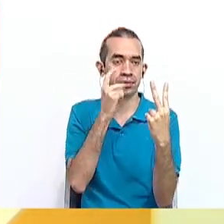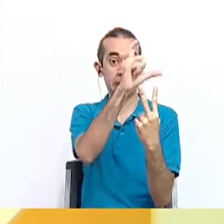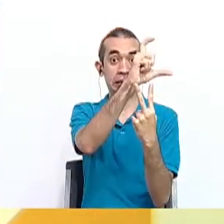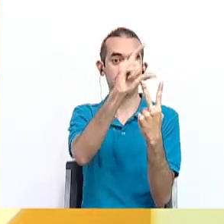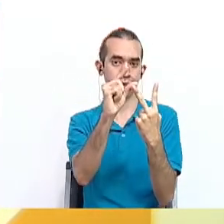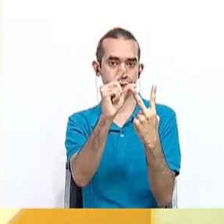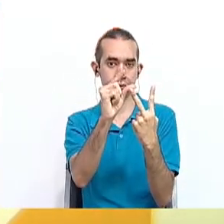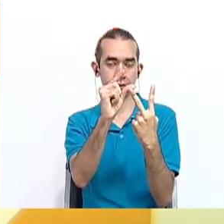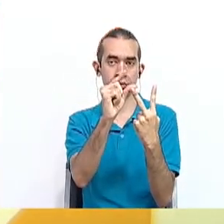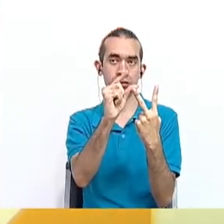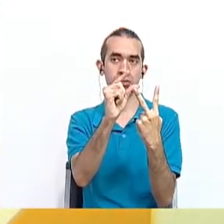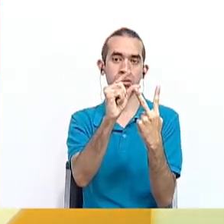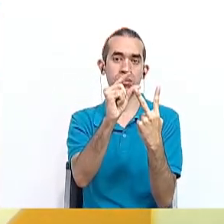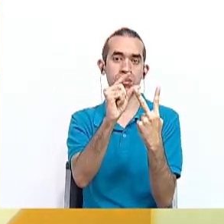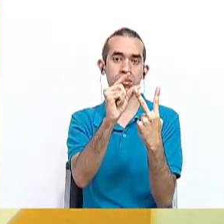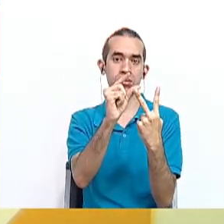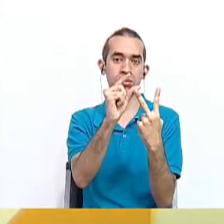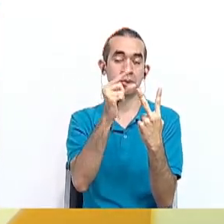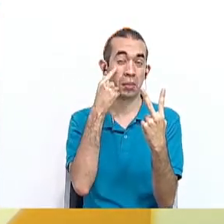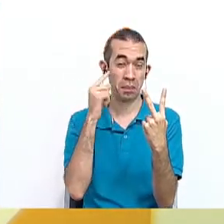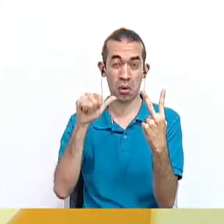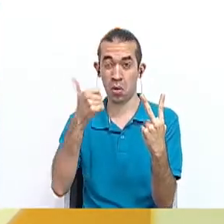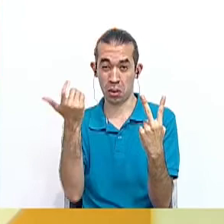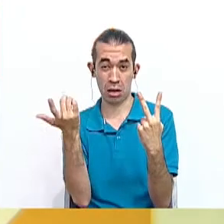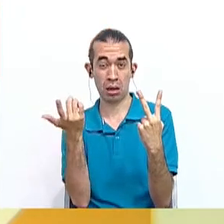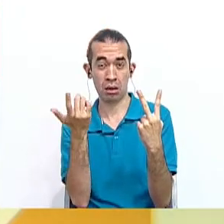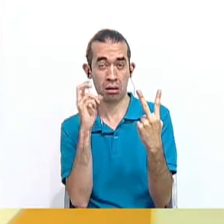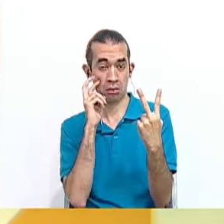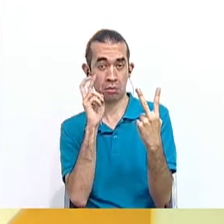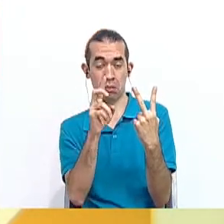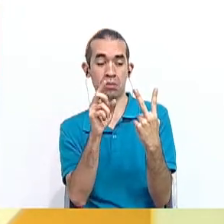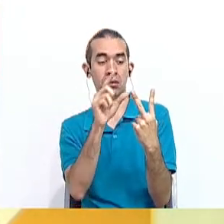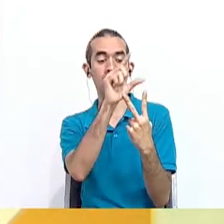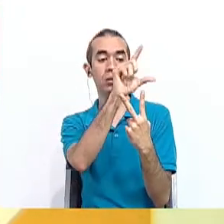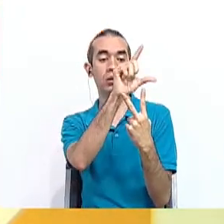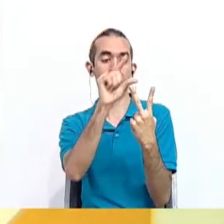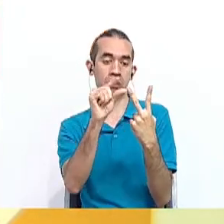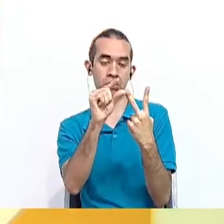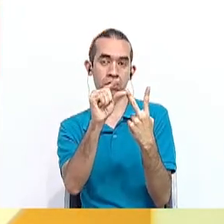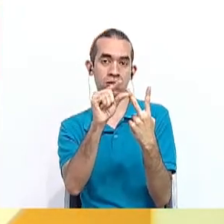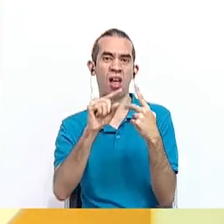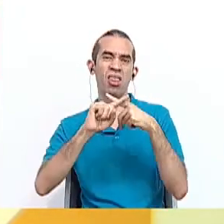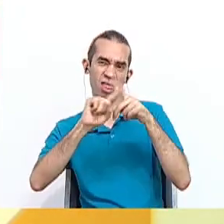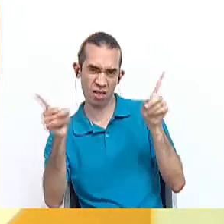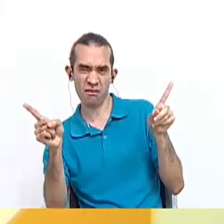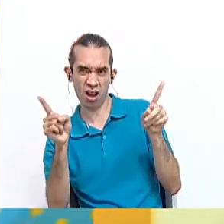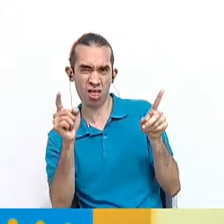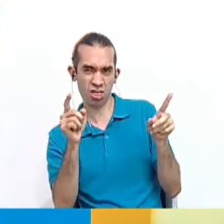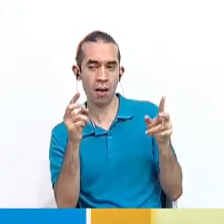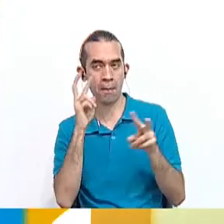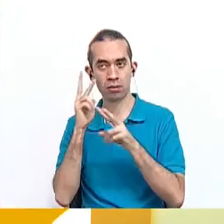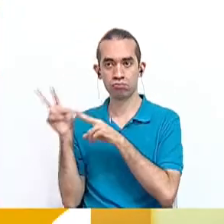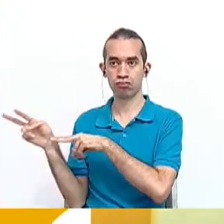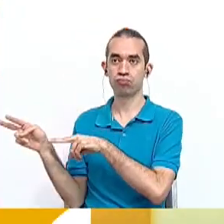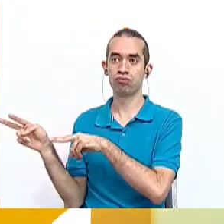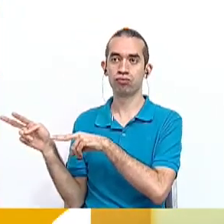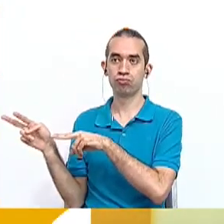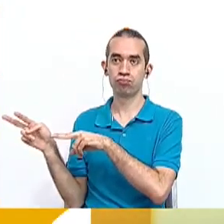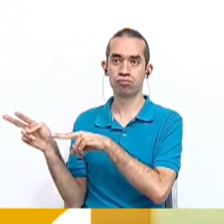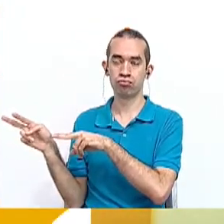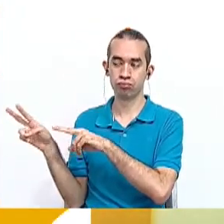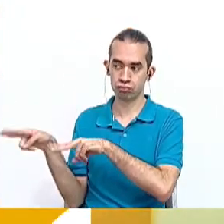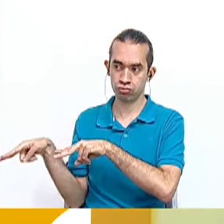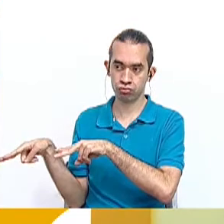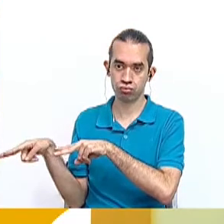Entramos a la siguiente característica, que sería la condición heterocigota. Vean que aquí los alelos,